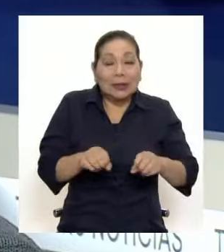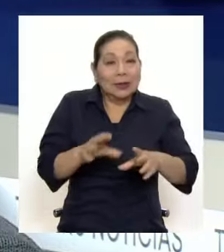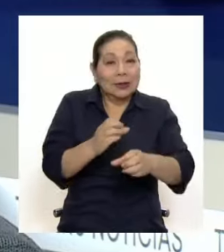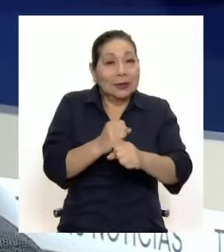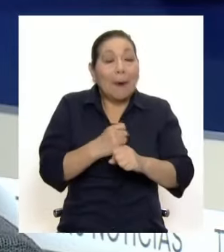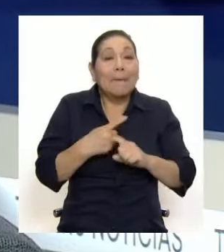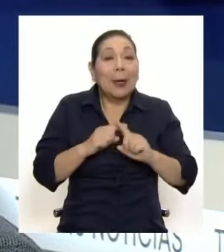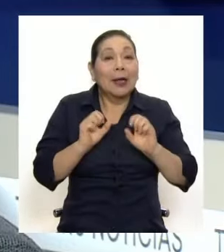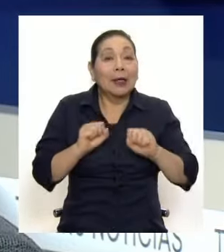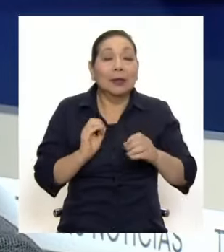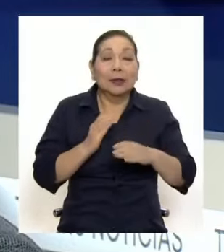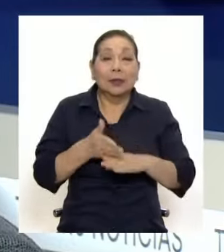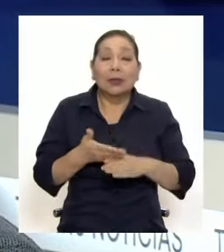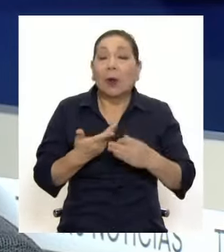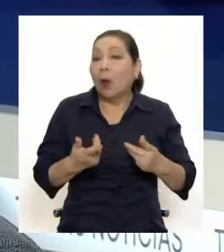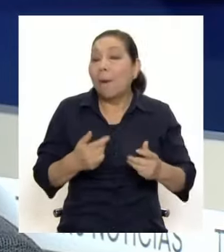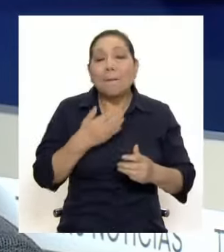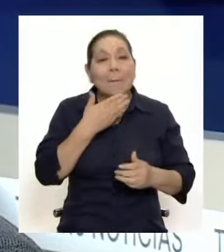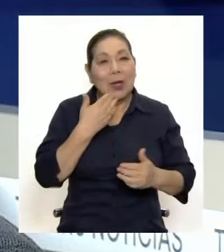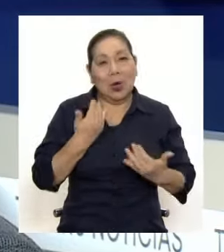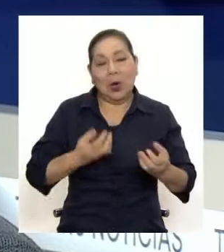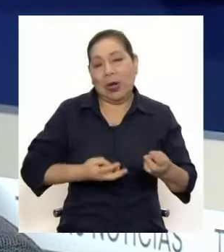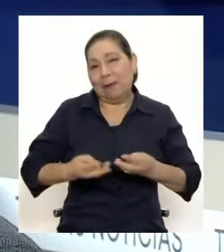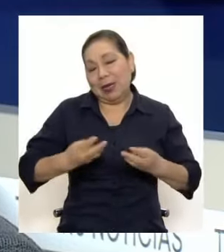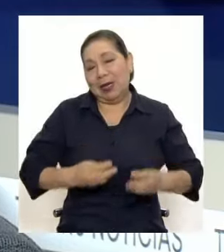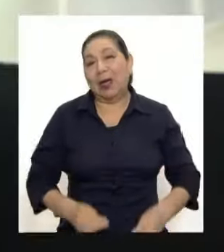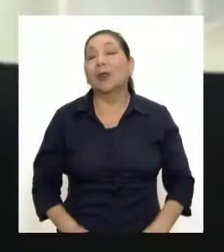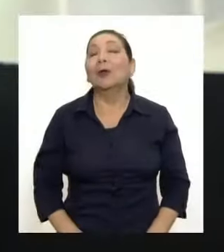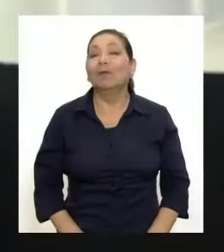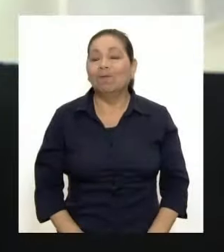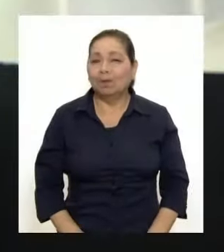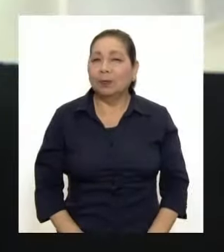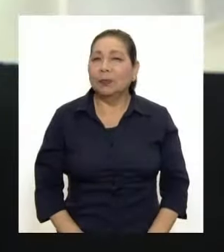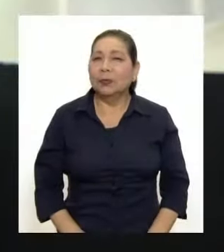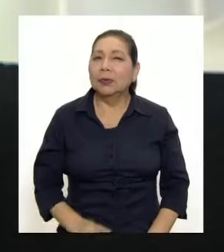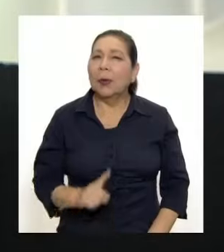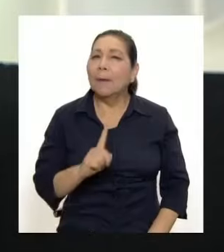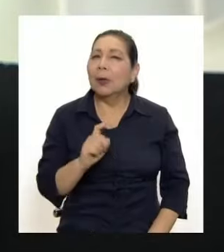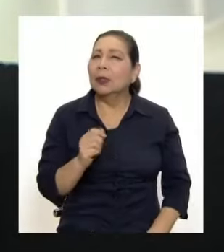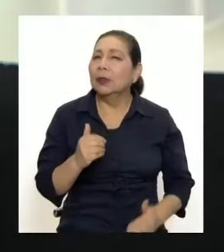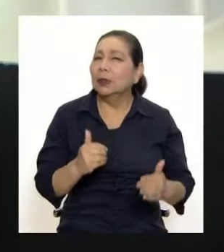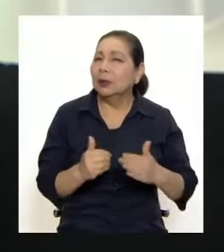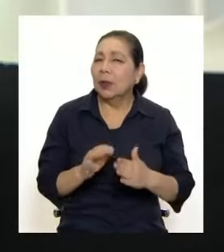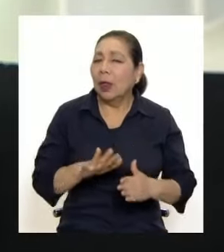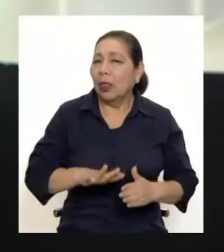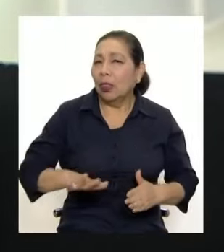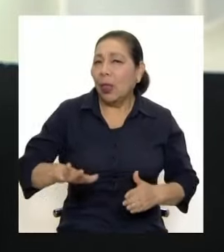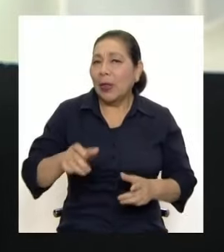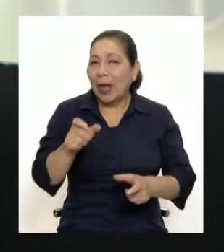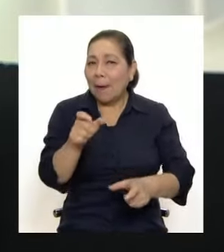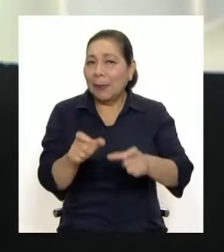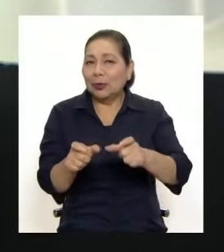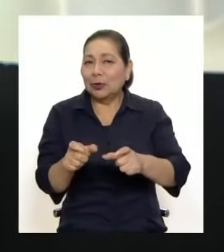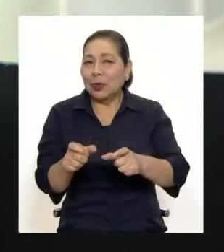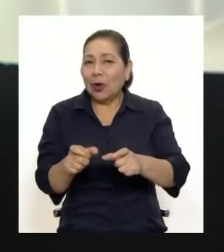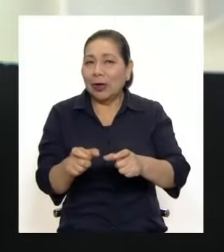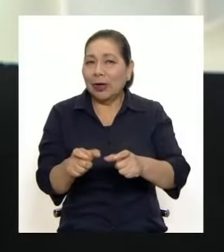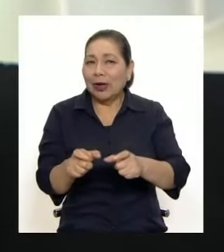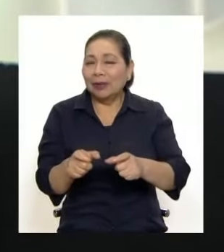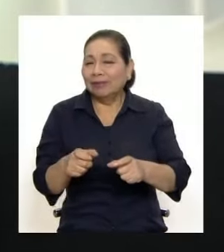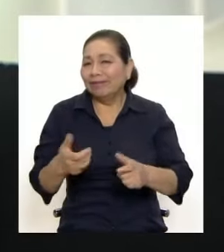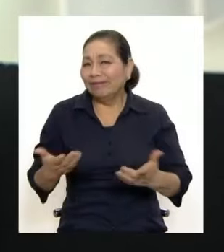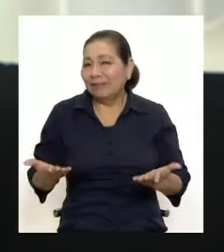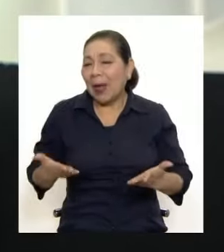sometidos para que lleguen en condiciones óptimas al mercado peruano muy bien por último nada más algo muy corto a todos los productores no de en lo que